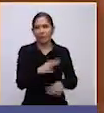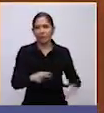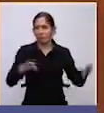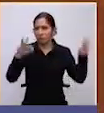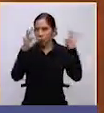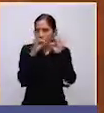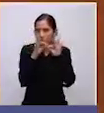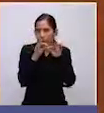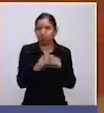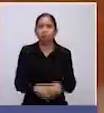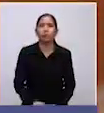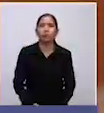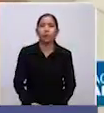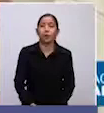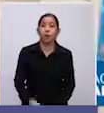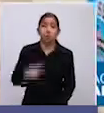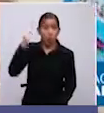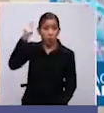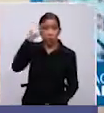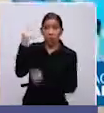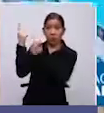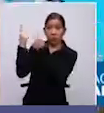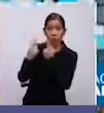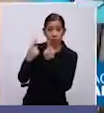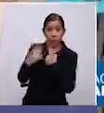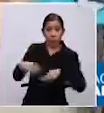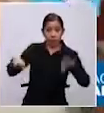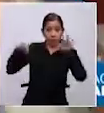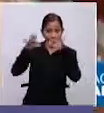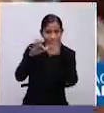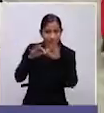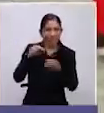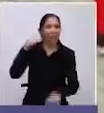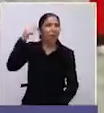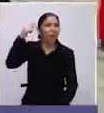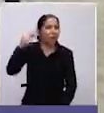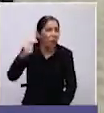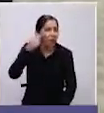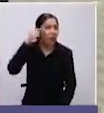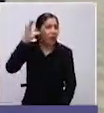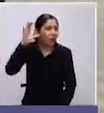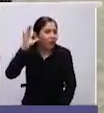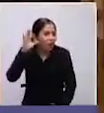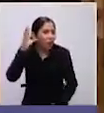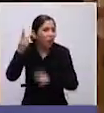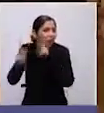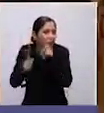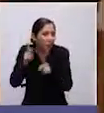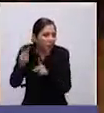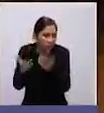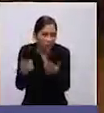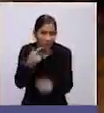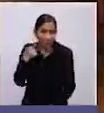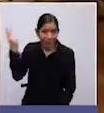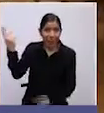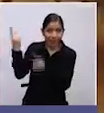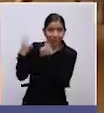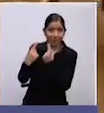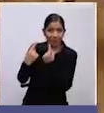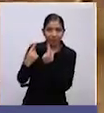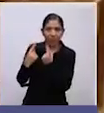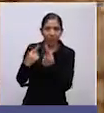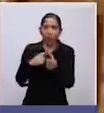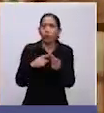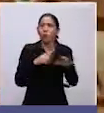hay un mandato fundamental del gobierno, escuchar, gobernar escuchando al pueblo, pero también hay un mandato profundo en las